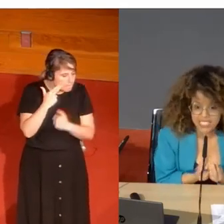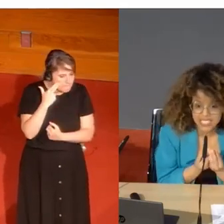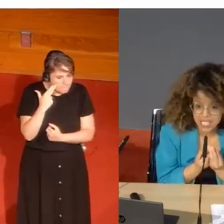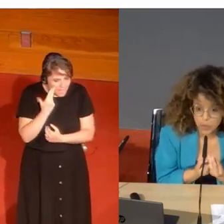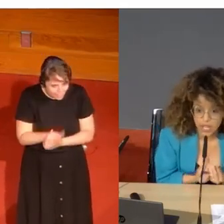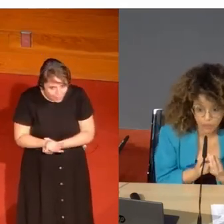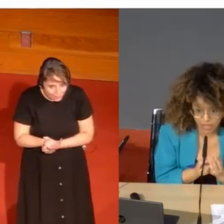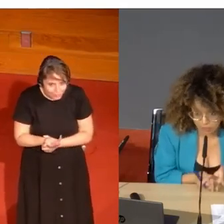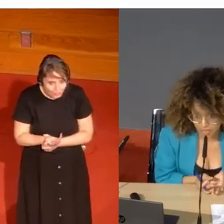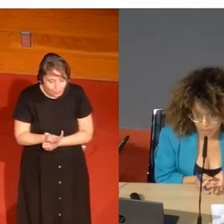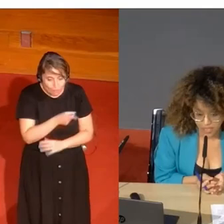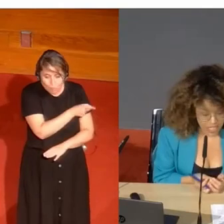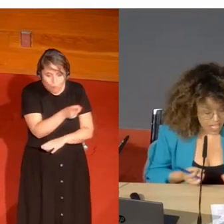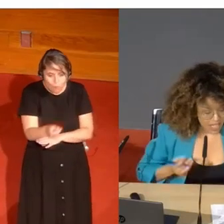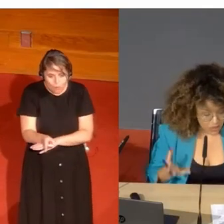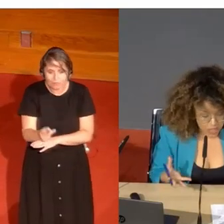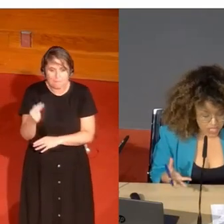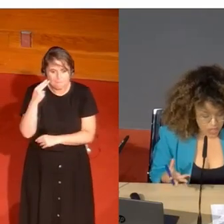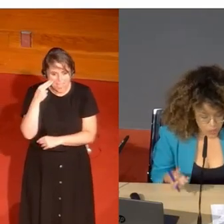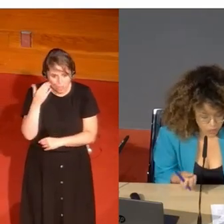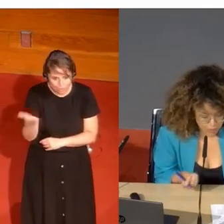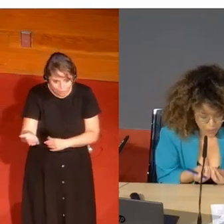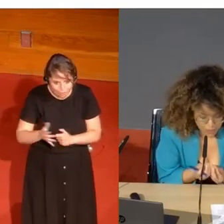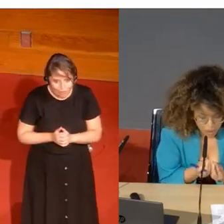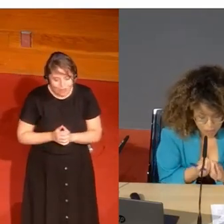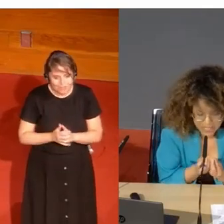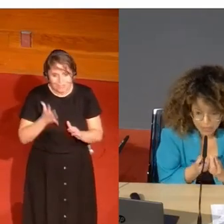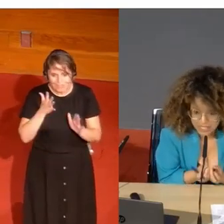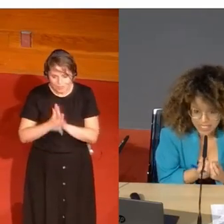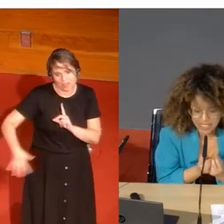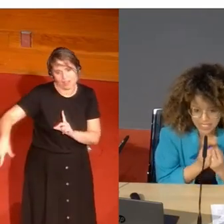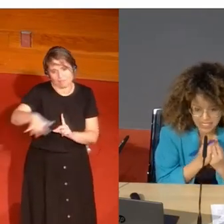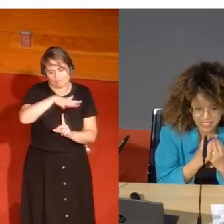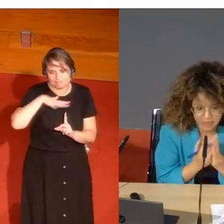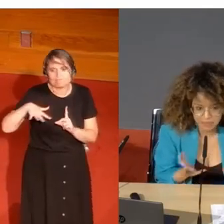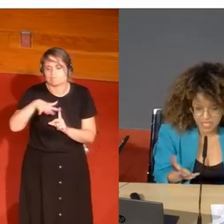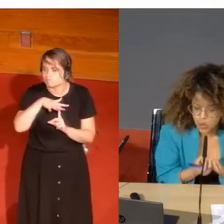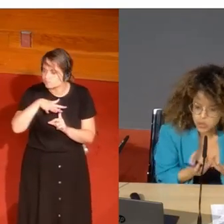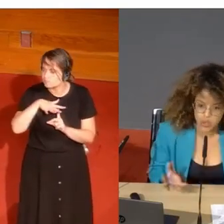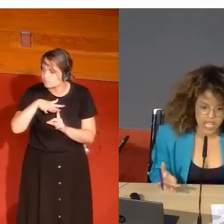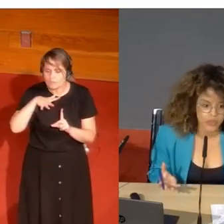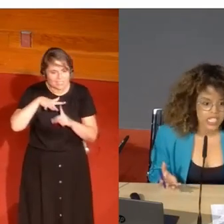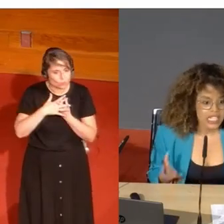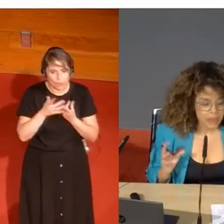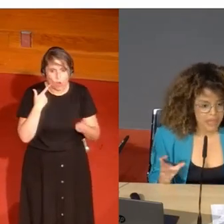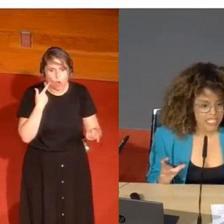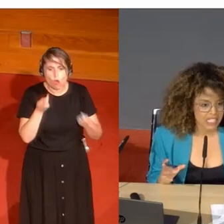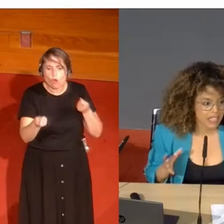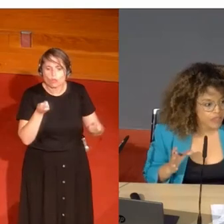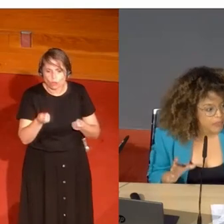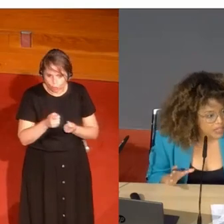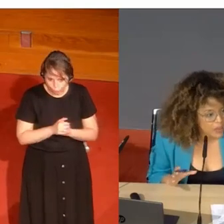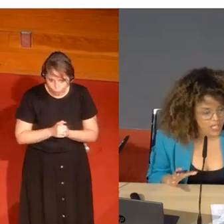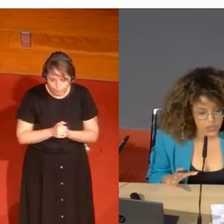mucho han instaurado el miedo Entonces es un panorama completamente eh controlado Qué